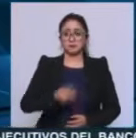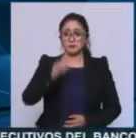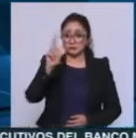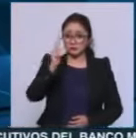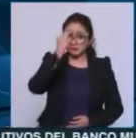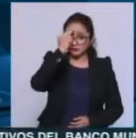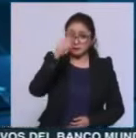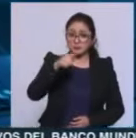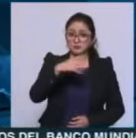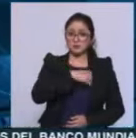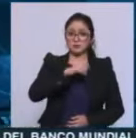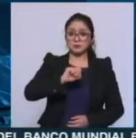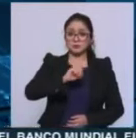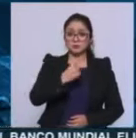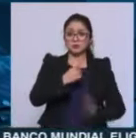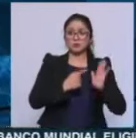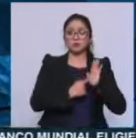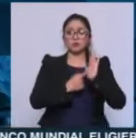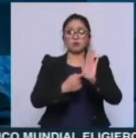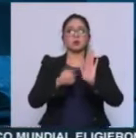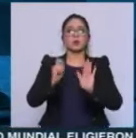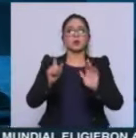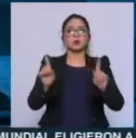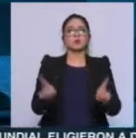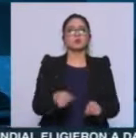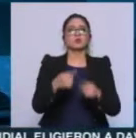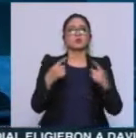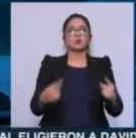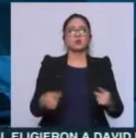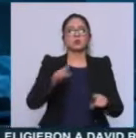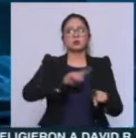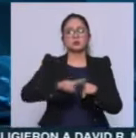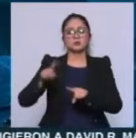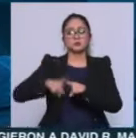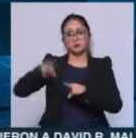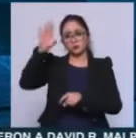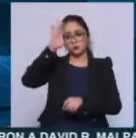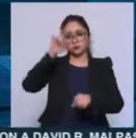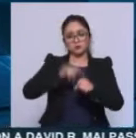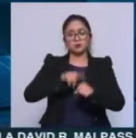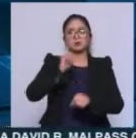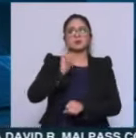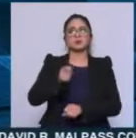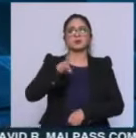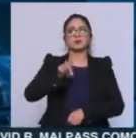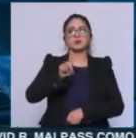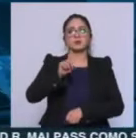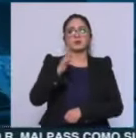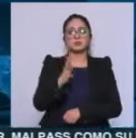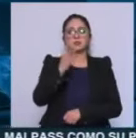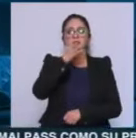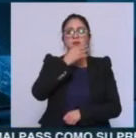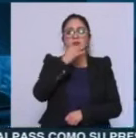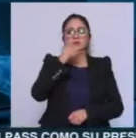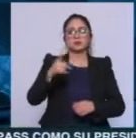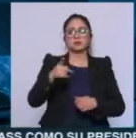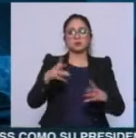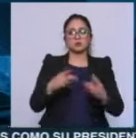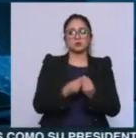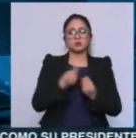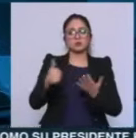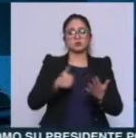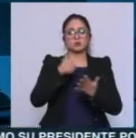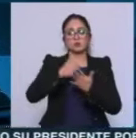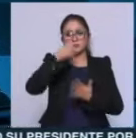Recuerde que Capital 21 llevará hasta su pantalla la transmisión de eventos culturales con motivo del 35 Festival de la Ciudad de